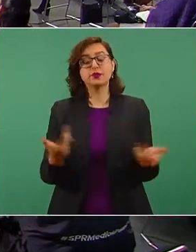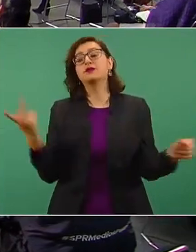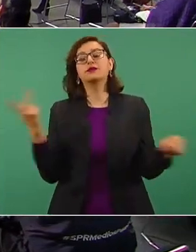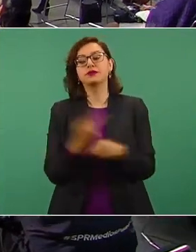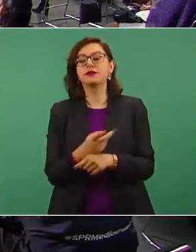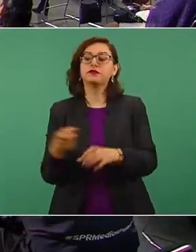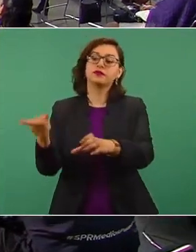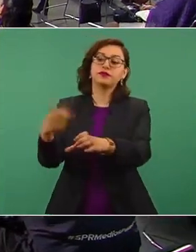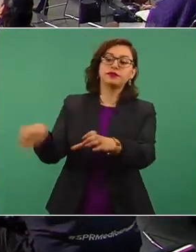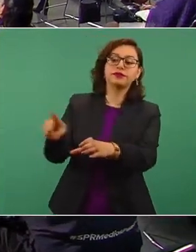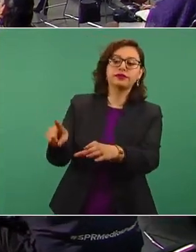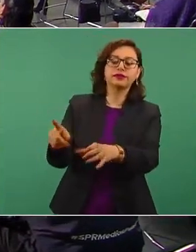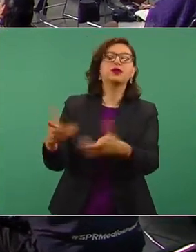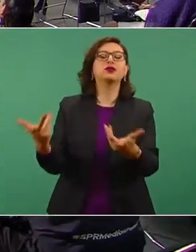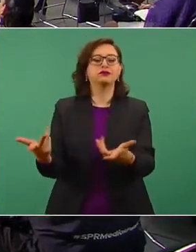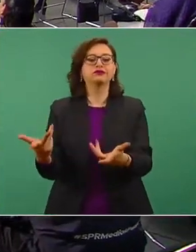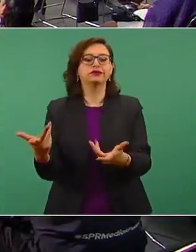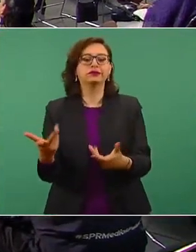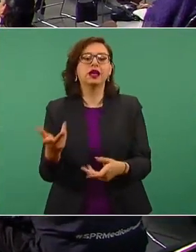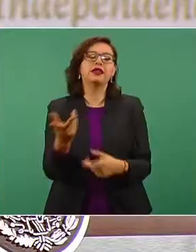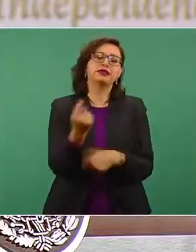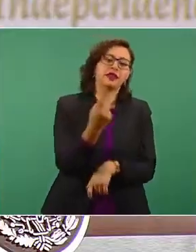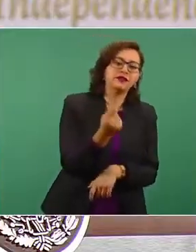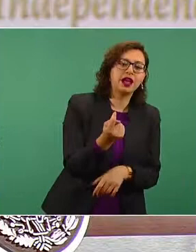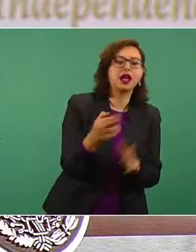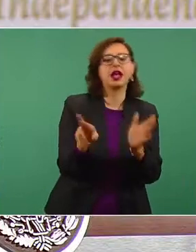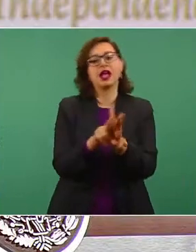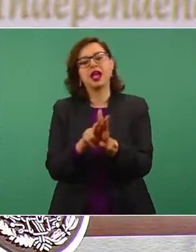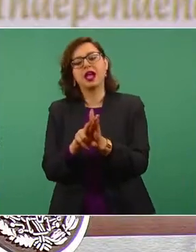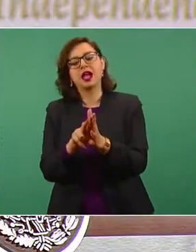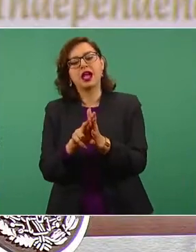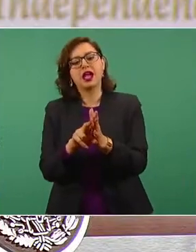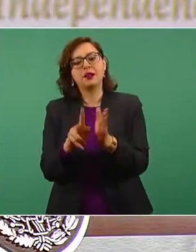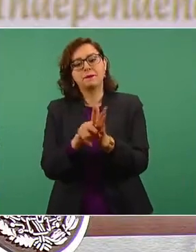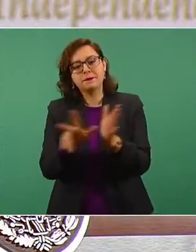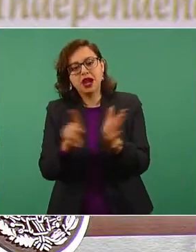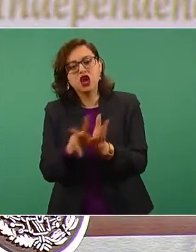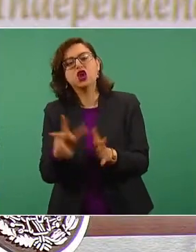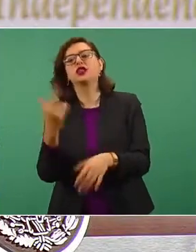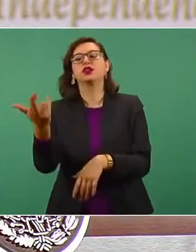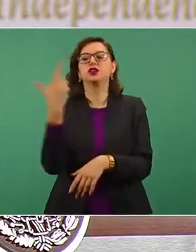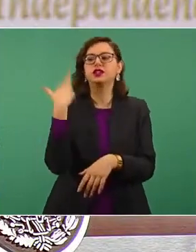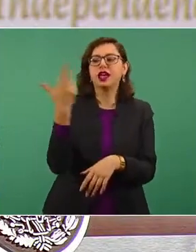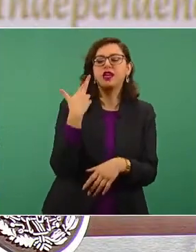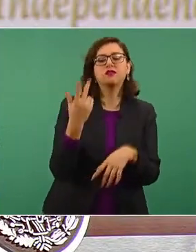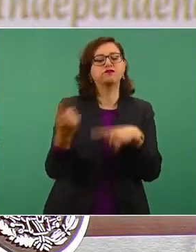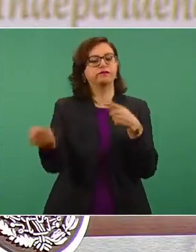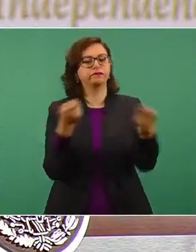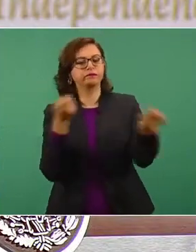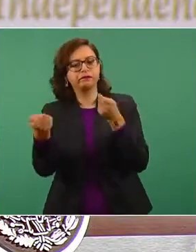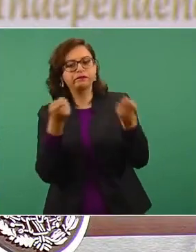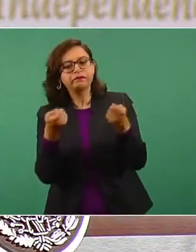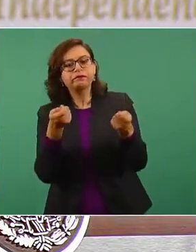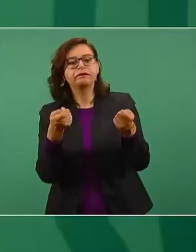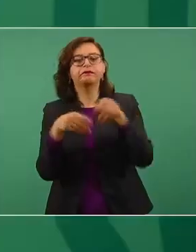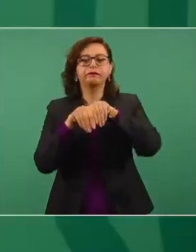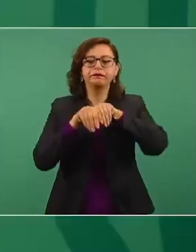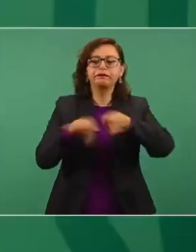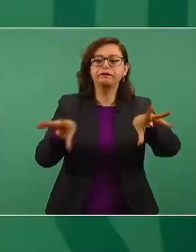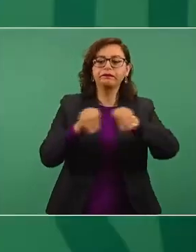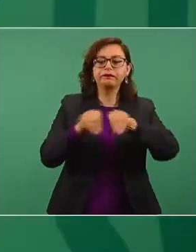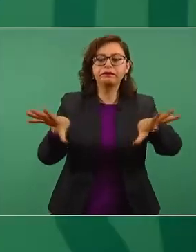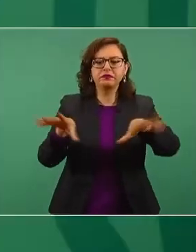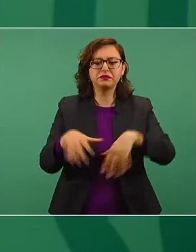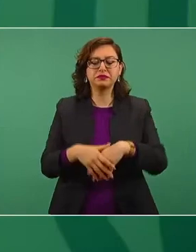de comunicación, de la televisión, de la radio, de los periódicos, con